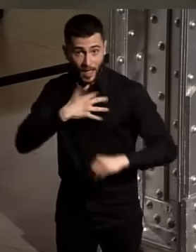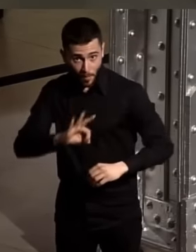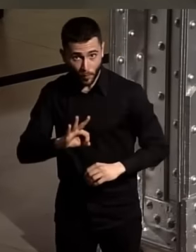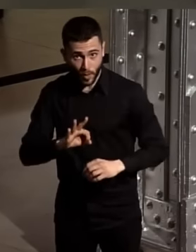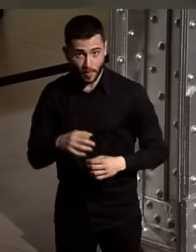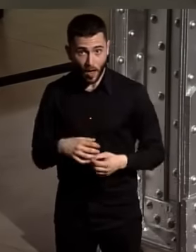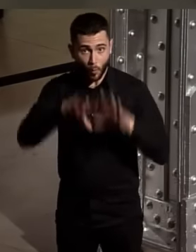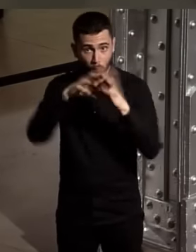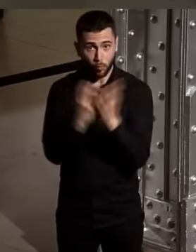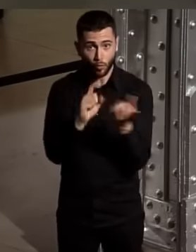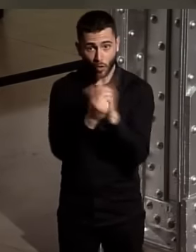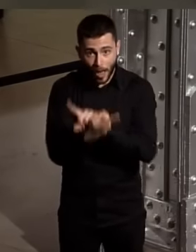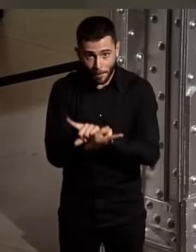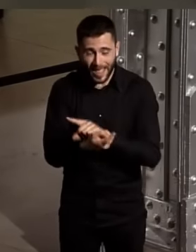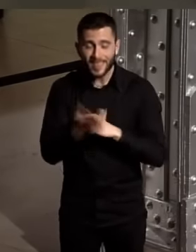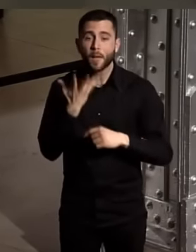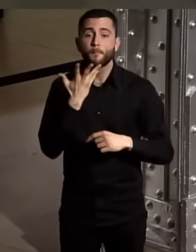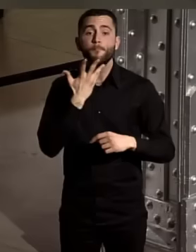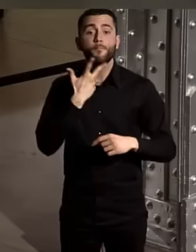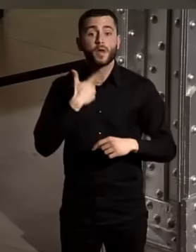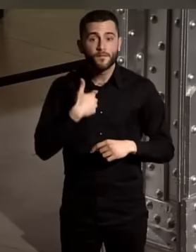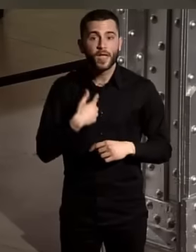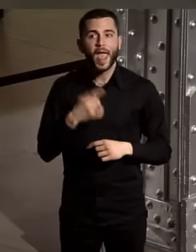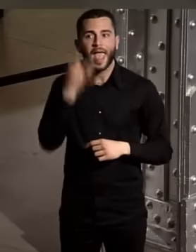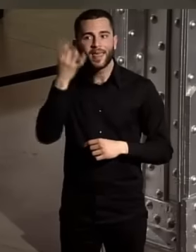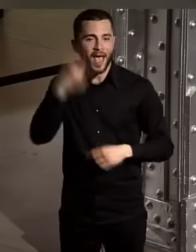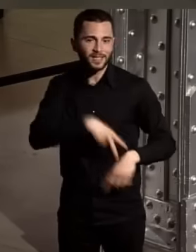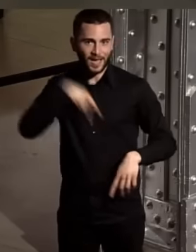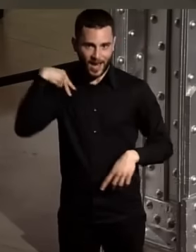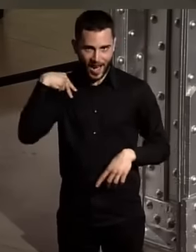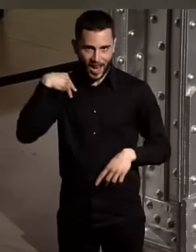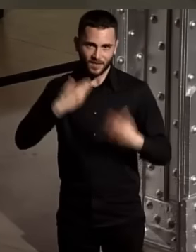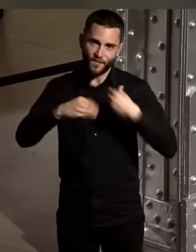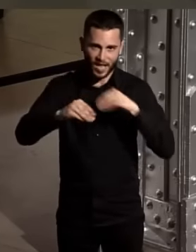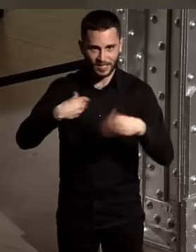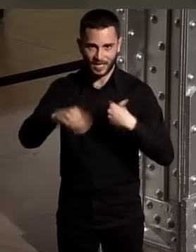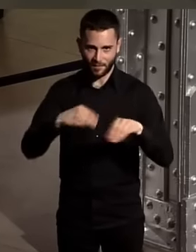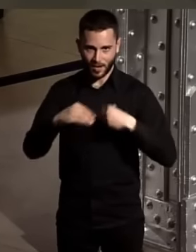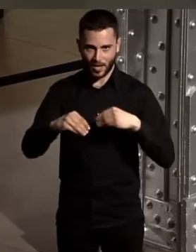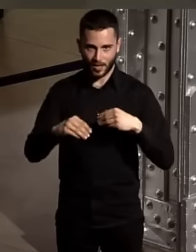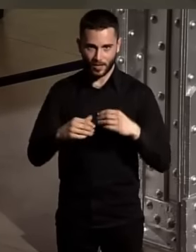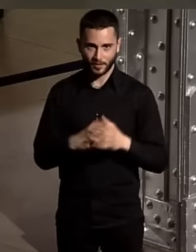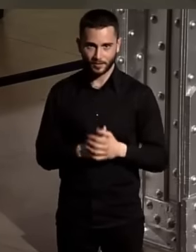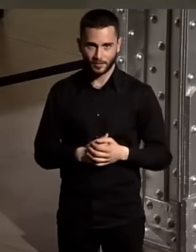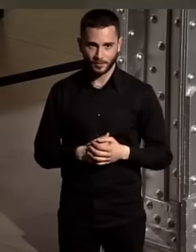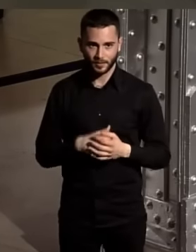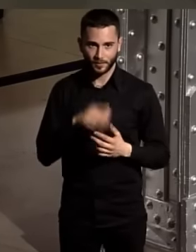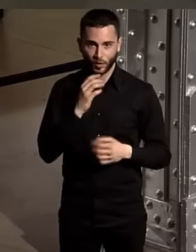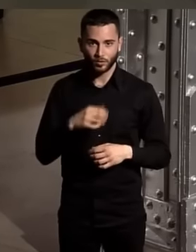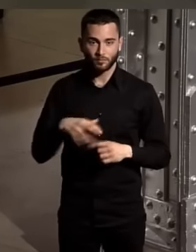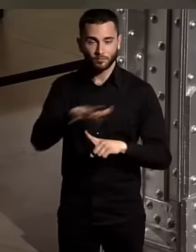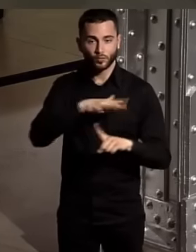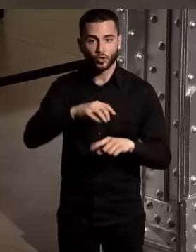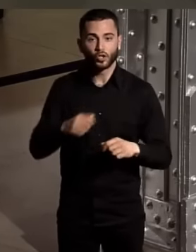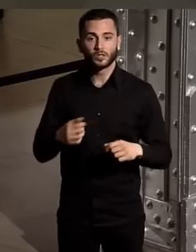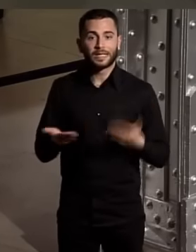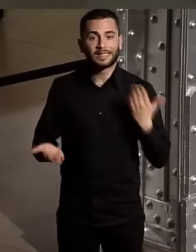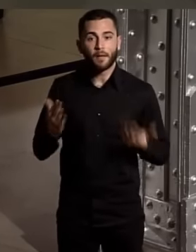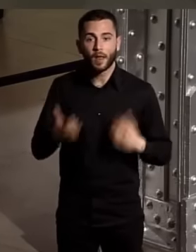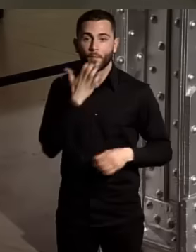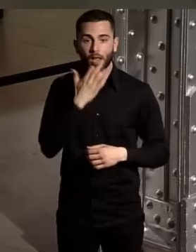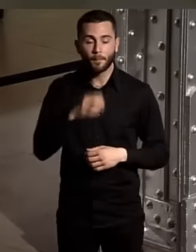ambiente es preferible ser tener ideas un poco más generales ser flexible que en los mundos estables en la Edad Media por ejemplo la